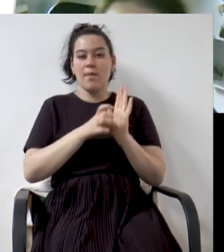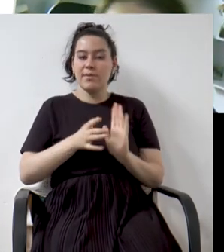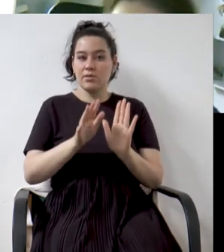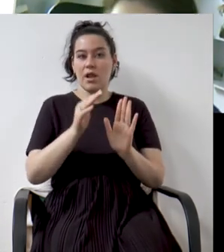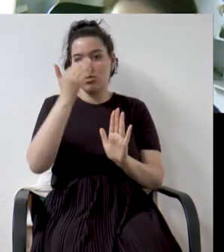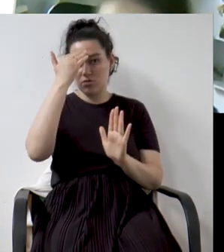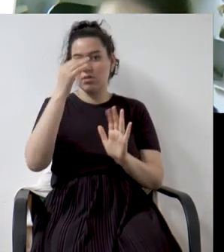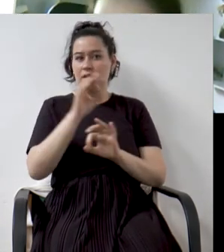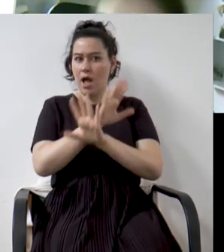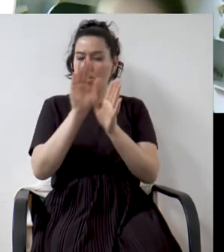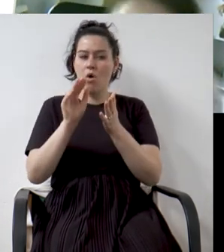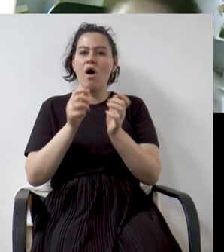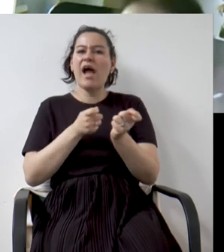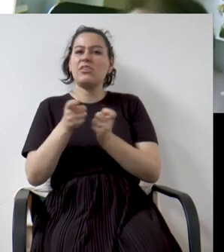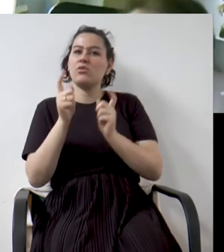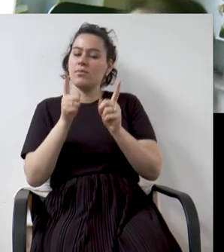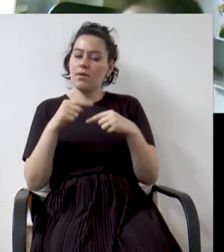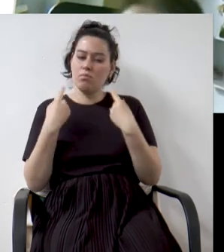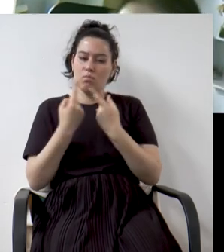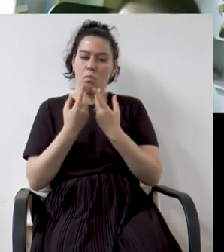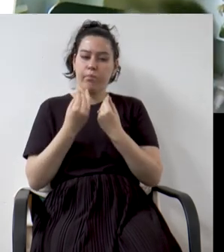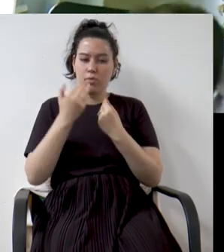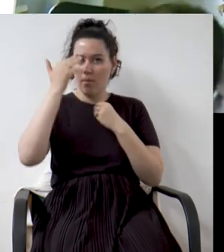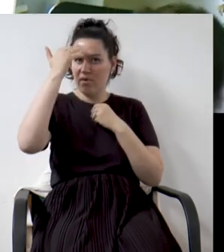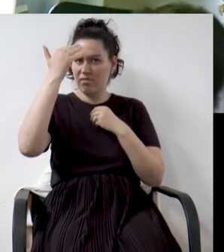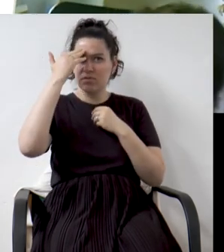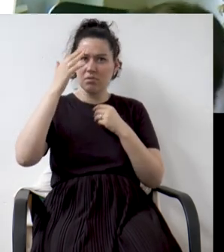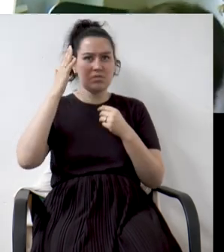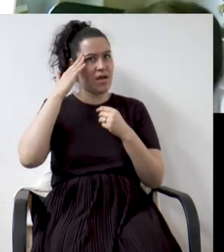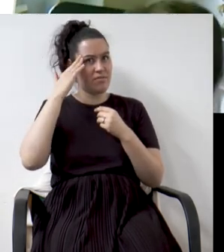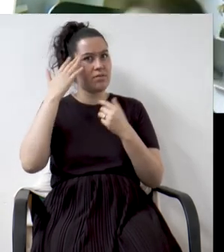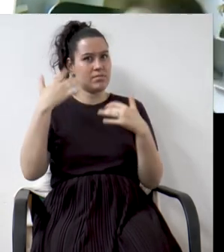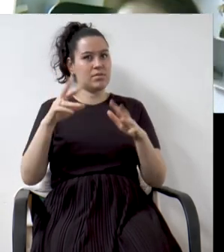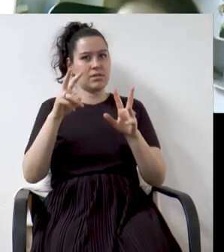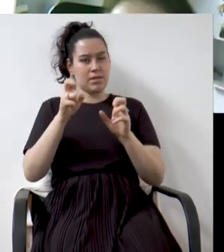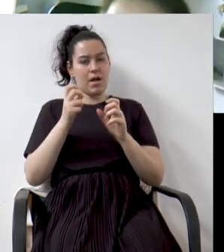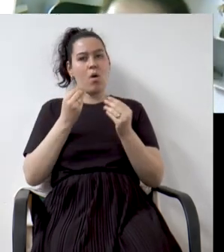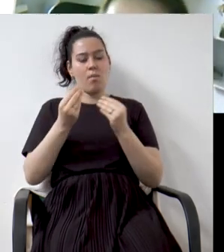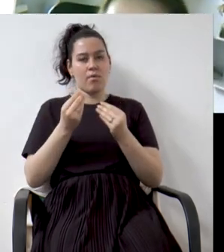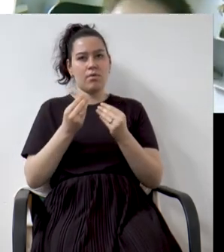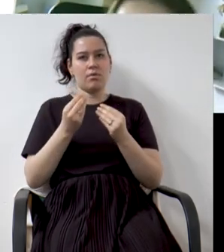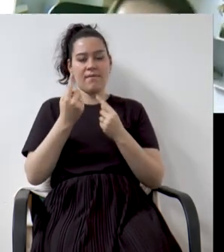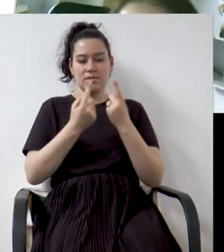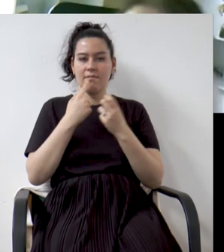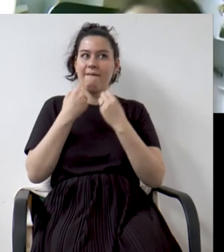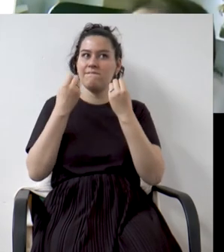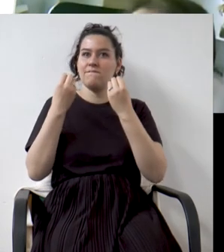la gestión, o sea, muchos docentes estamos bastante sometidos a la función de la extensión y a veces tenemos que dejar